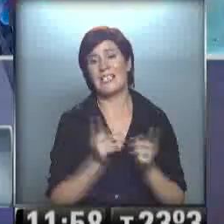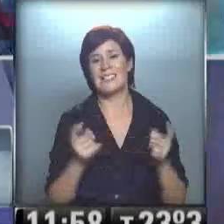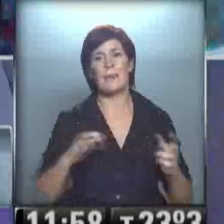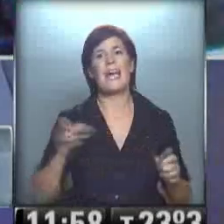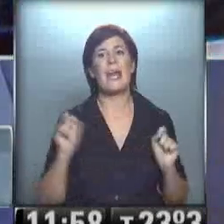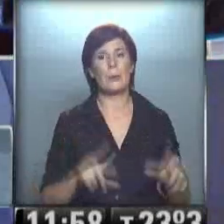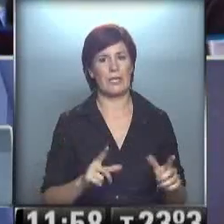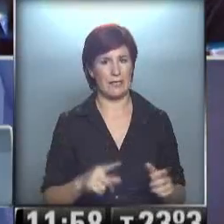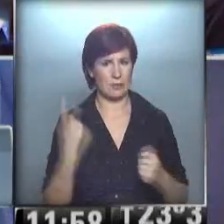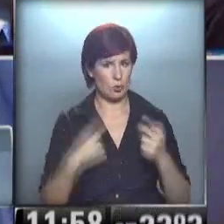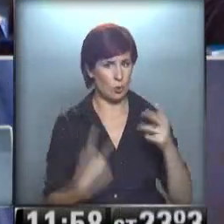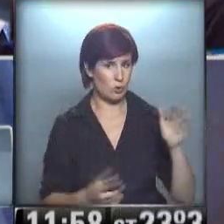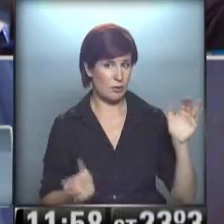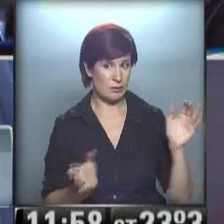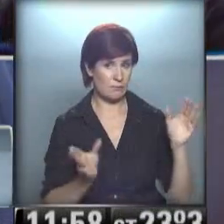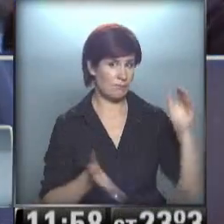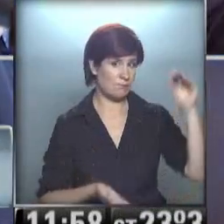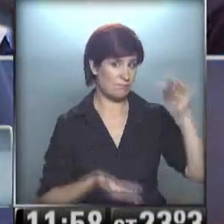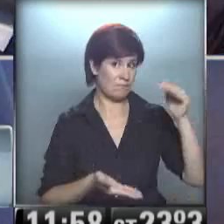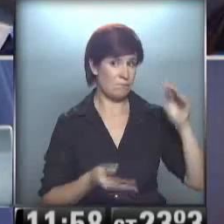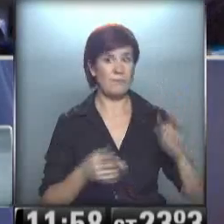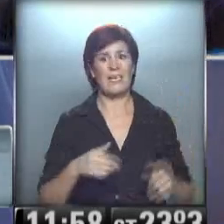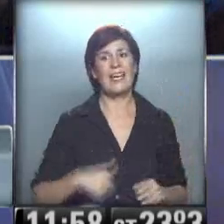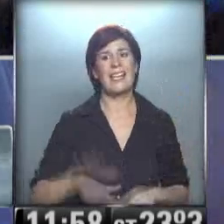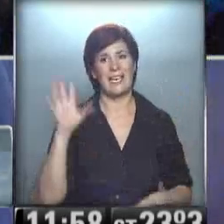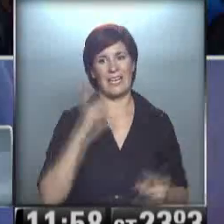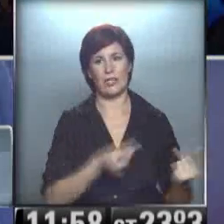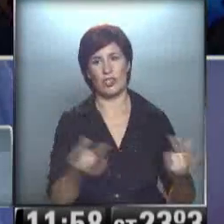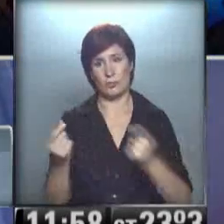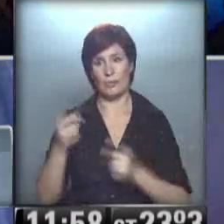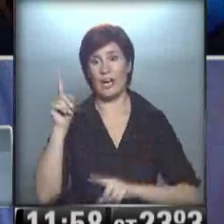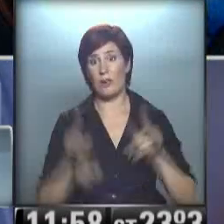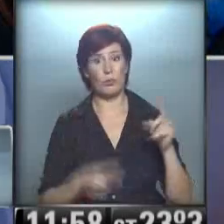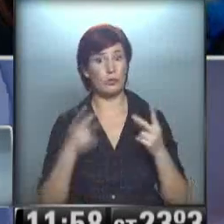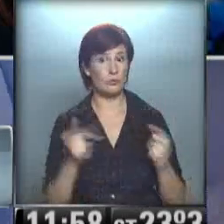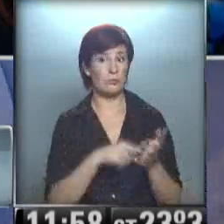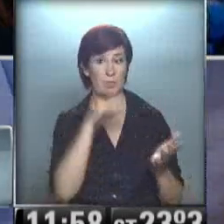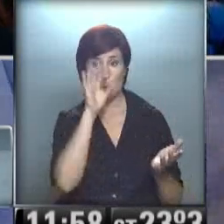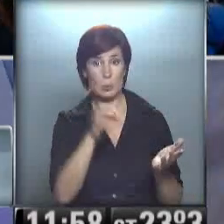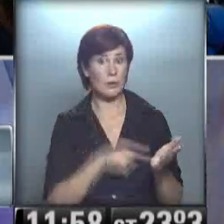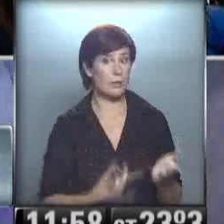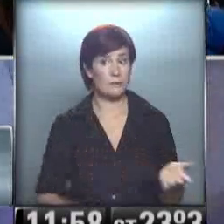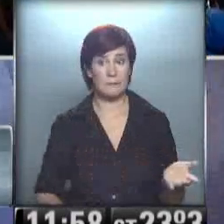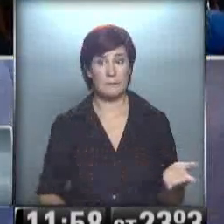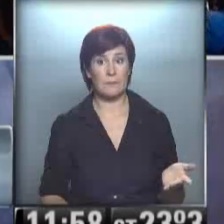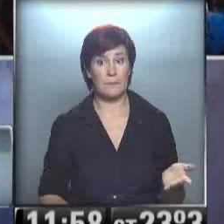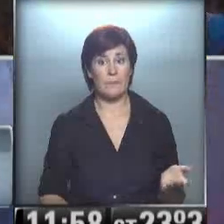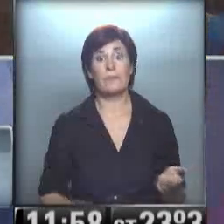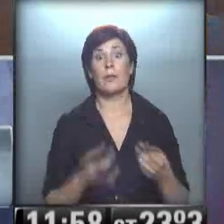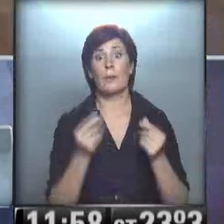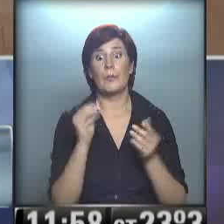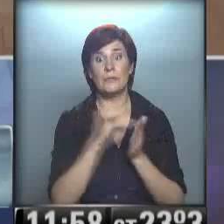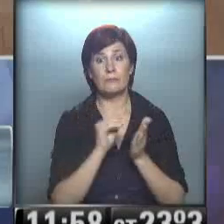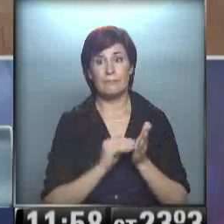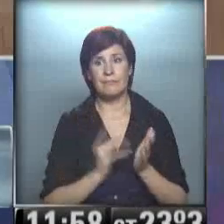gran parte de los ciudadanos, es lo que consumen mayormente. Para otros casi no consumen esos productos, pero esos